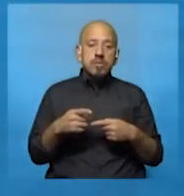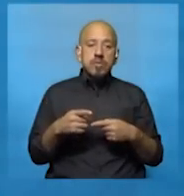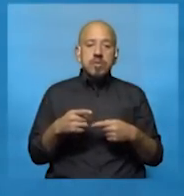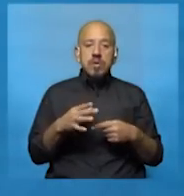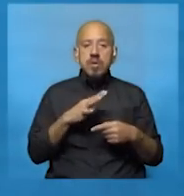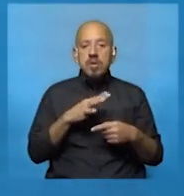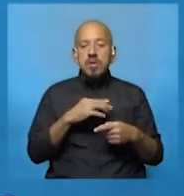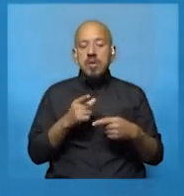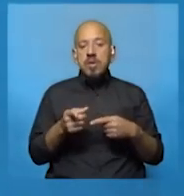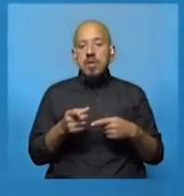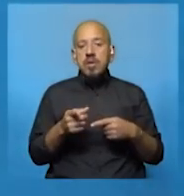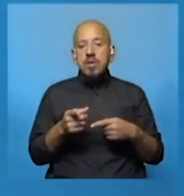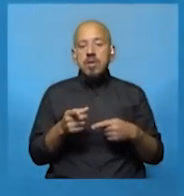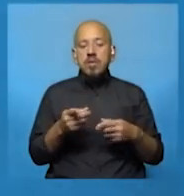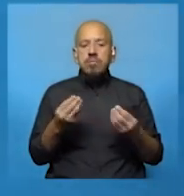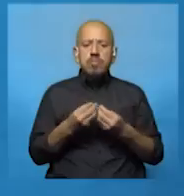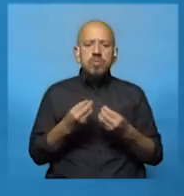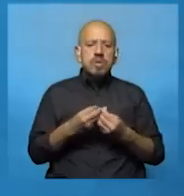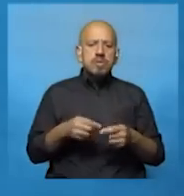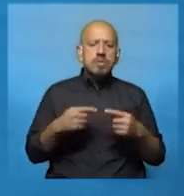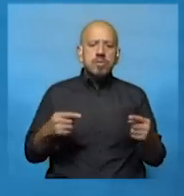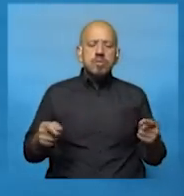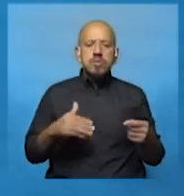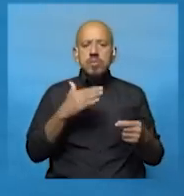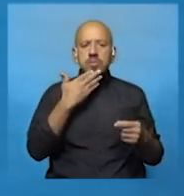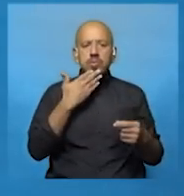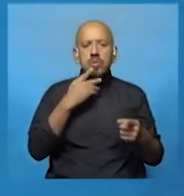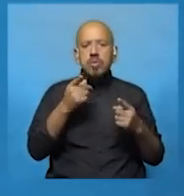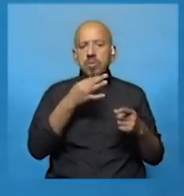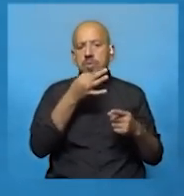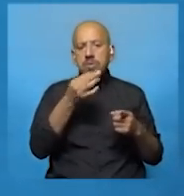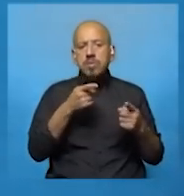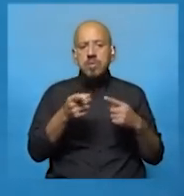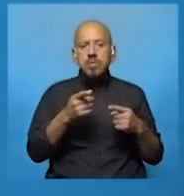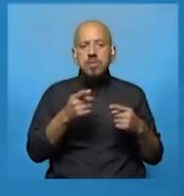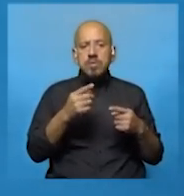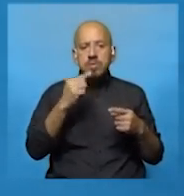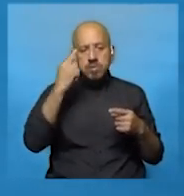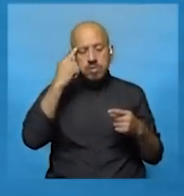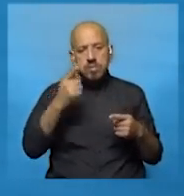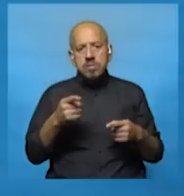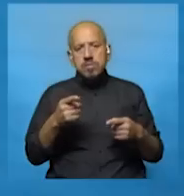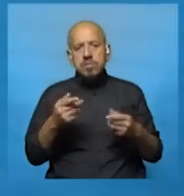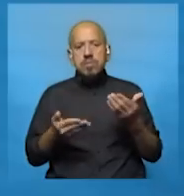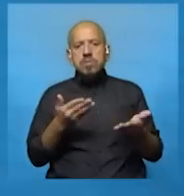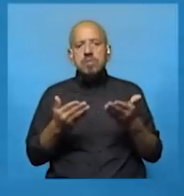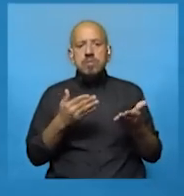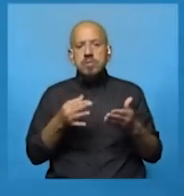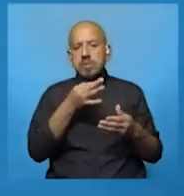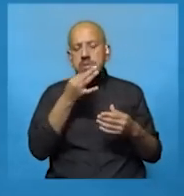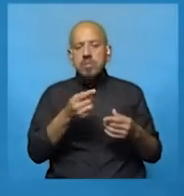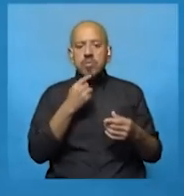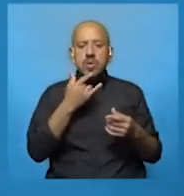entra muchas inconsistencias no solo la que vos dijiste inconsistencias hablando rápidamente